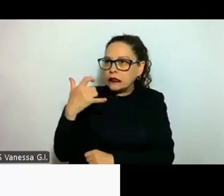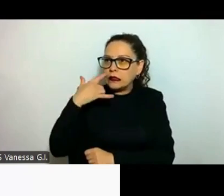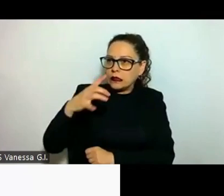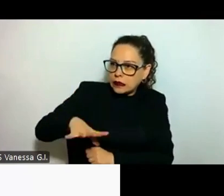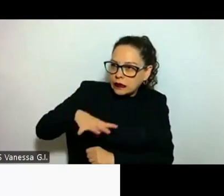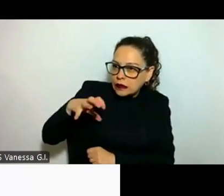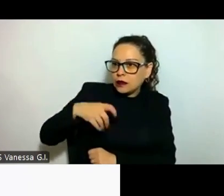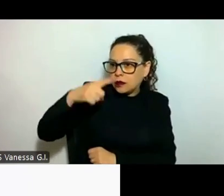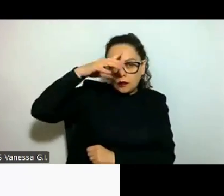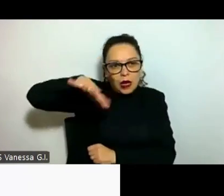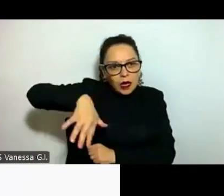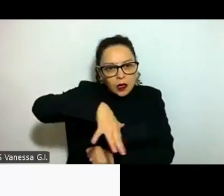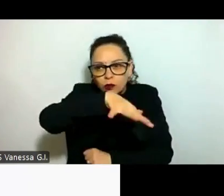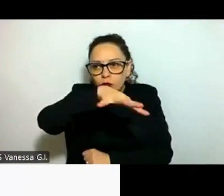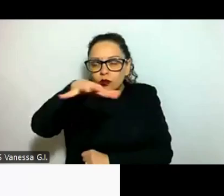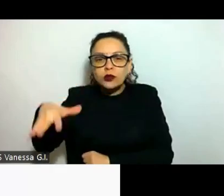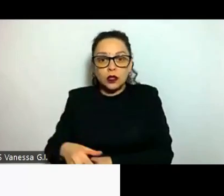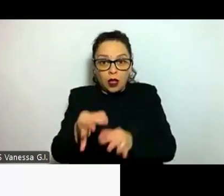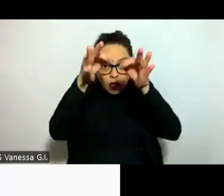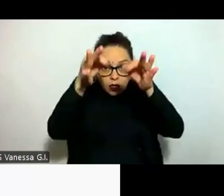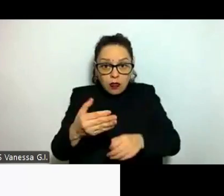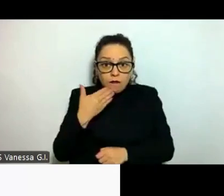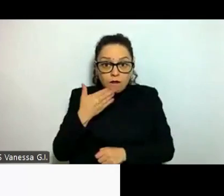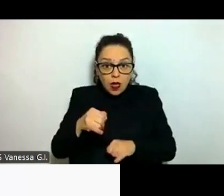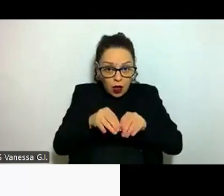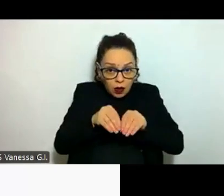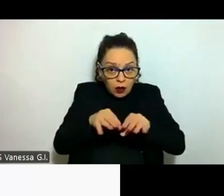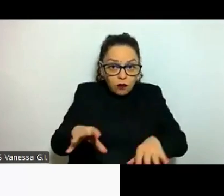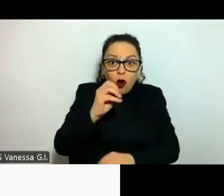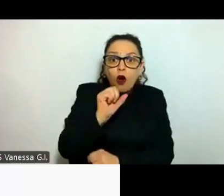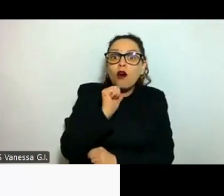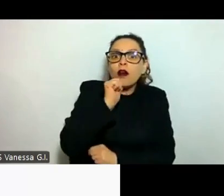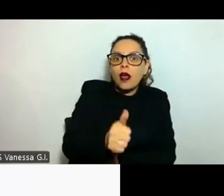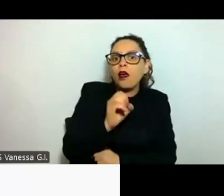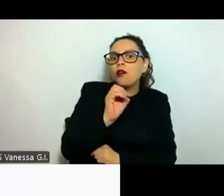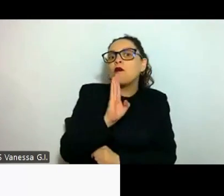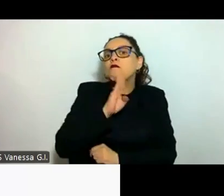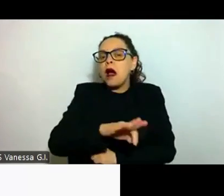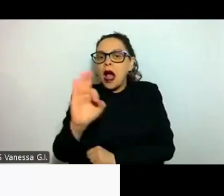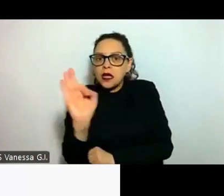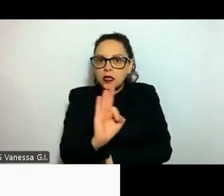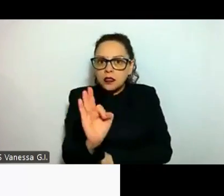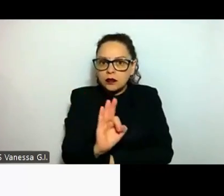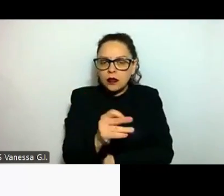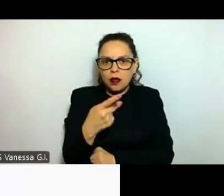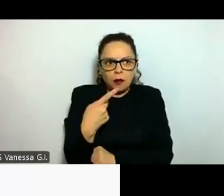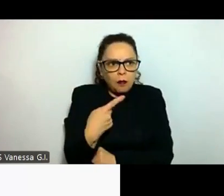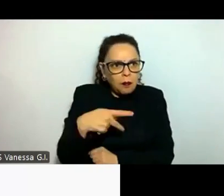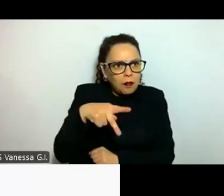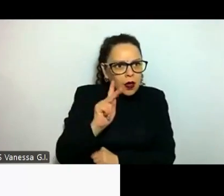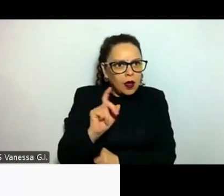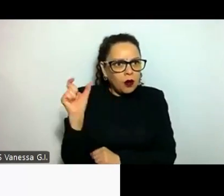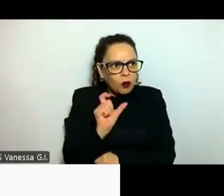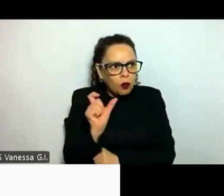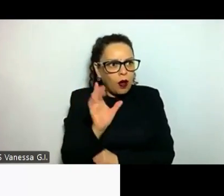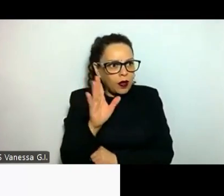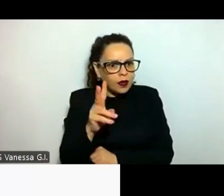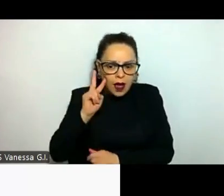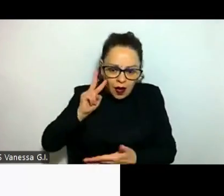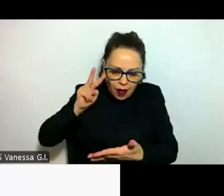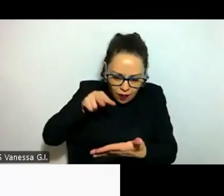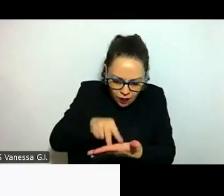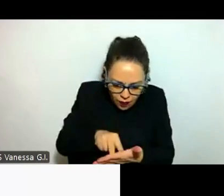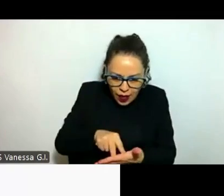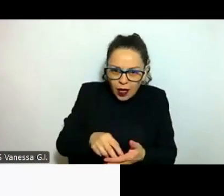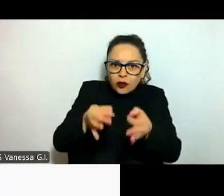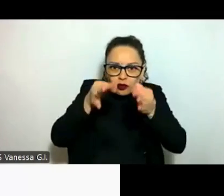recibe de buena fe. Y cuando tenemos una alcaldía que nos está haciendo notar que el uso de suelo no es válido, que está operando ilegalmente,